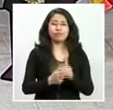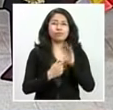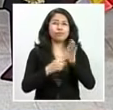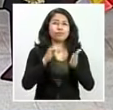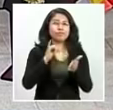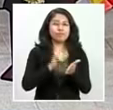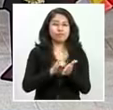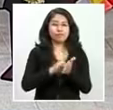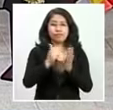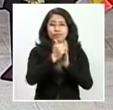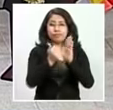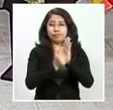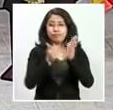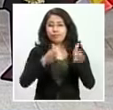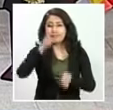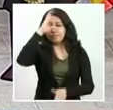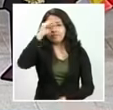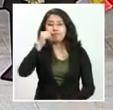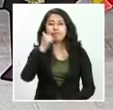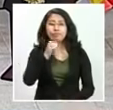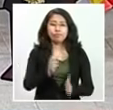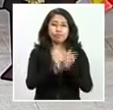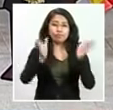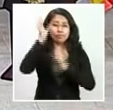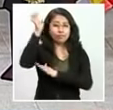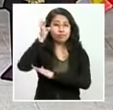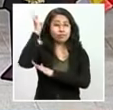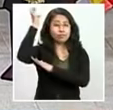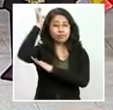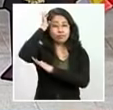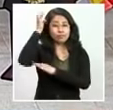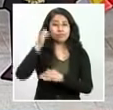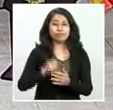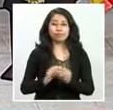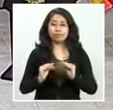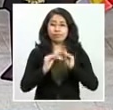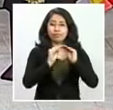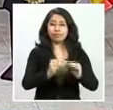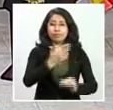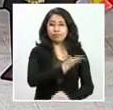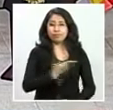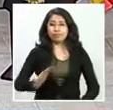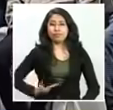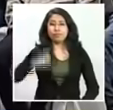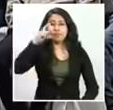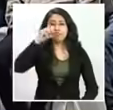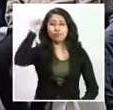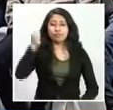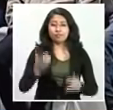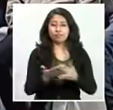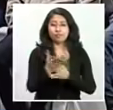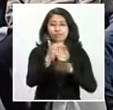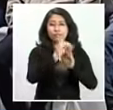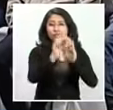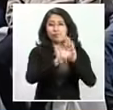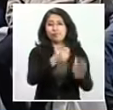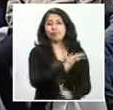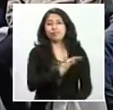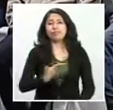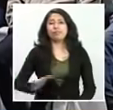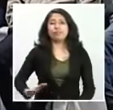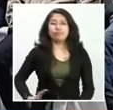establece que la Procuradora o el Procurador General del Estado es designado por el Presidente del Estado mediante decreto